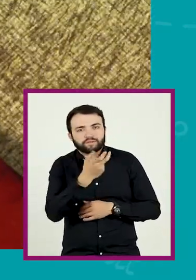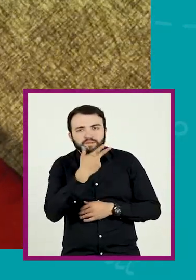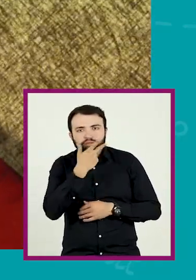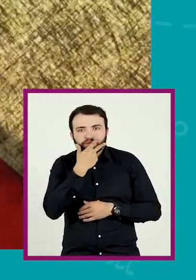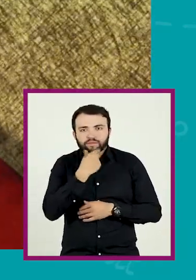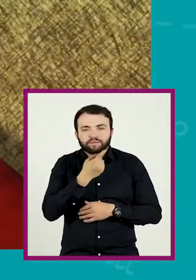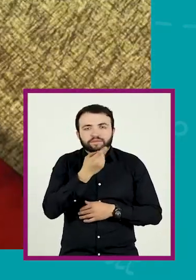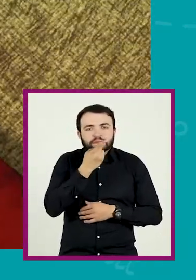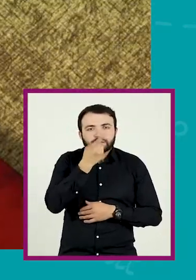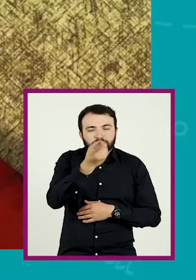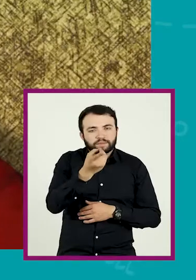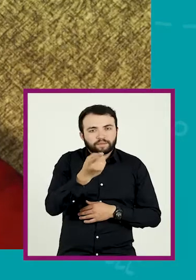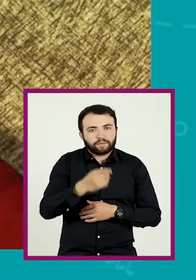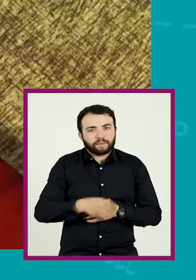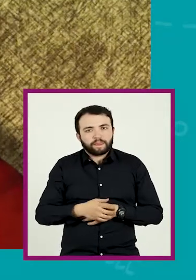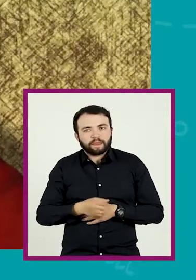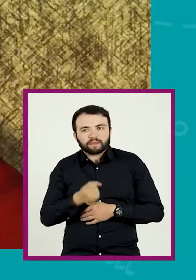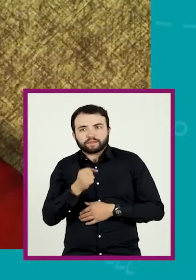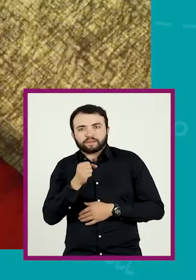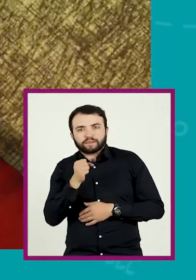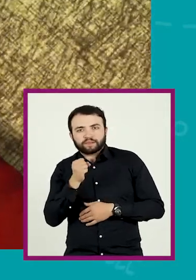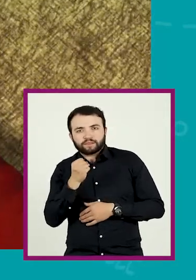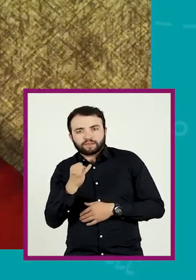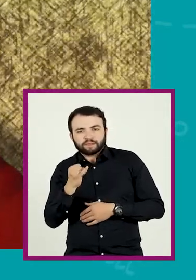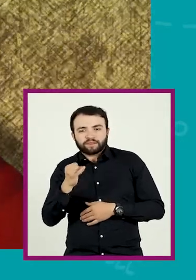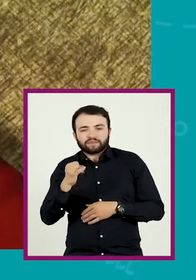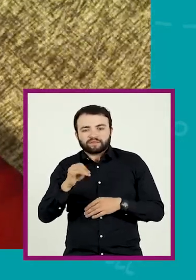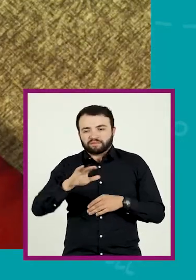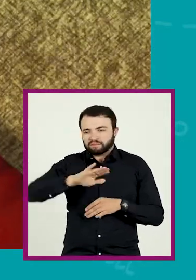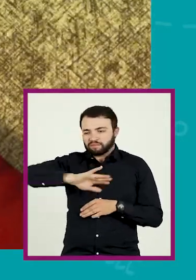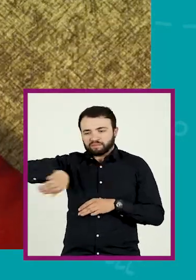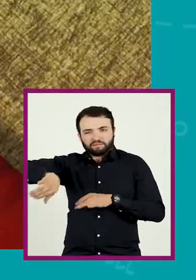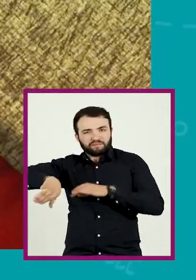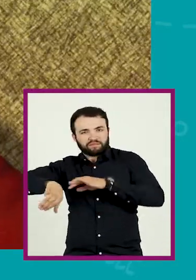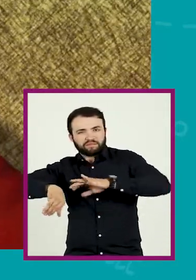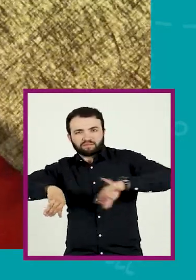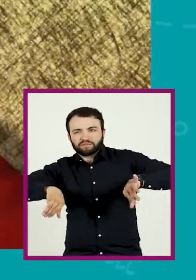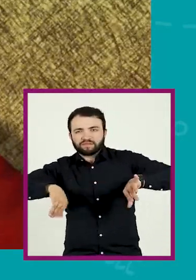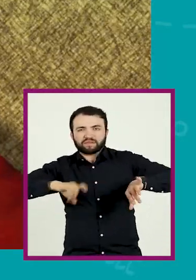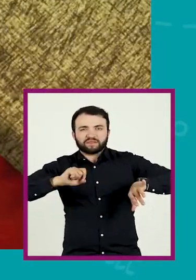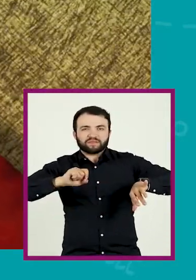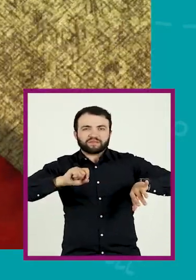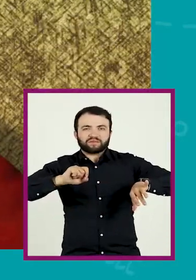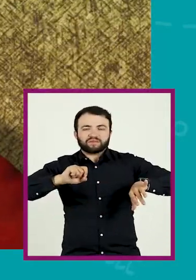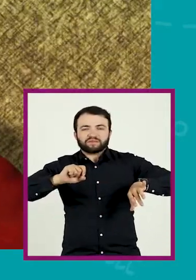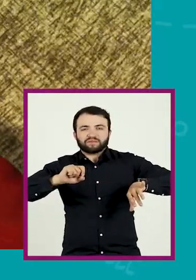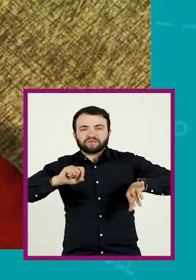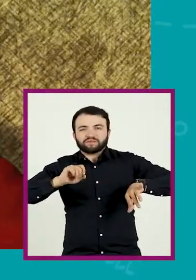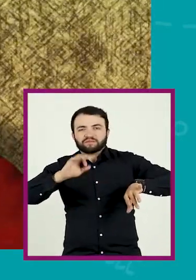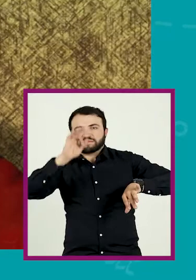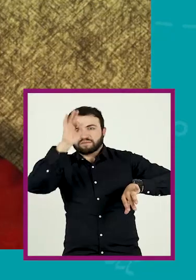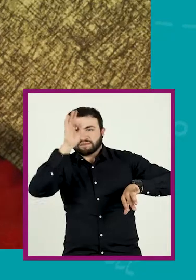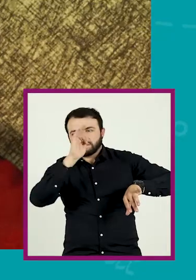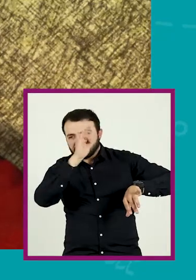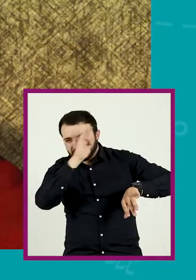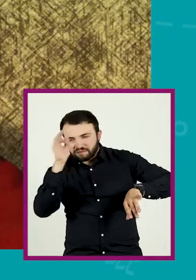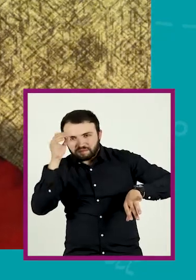lo que nos plantea Hume es que si quitamos la metafísica y la teoría y la teología